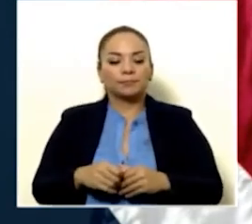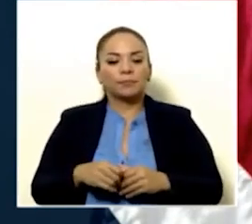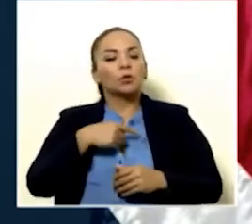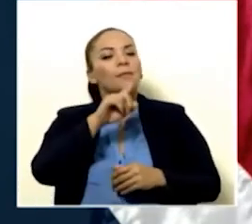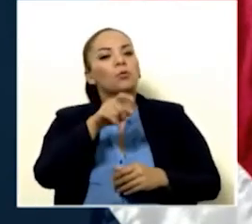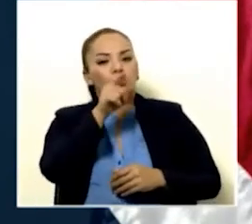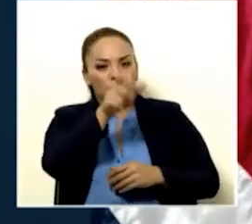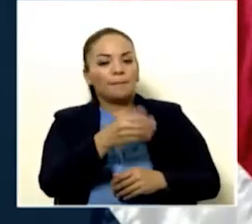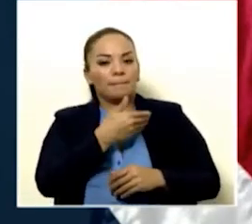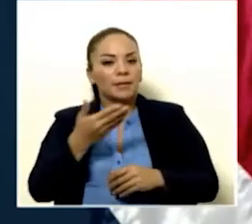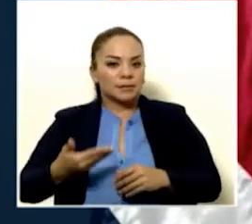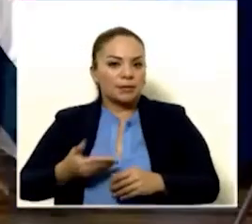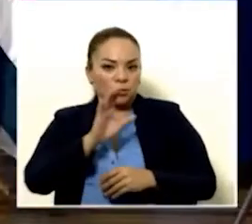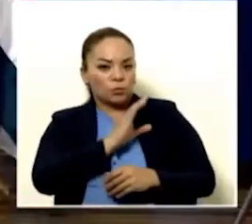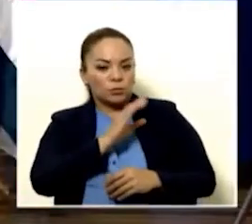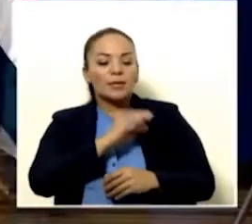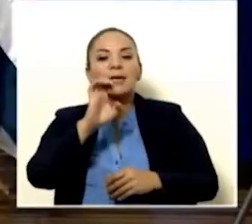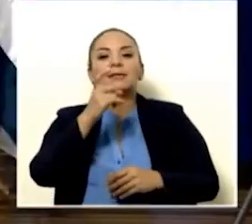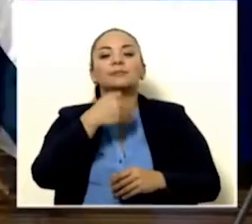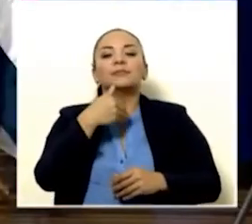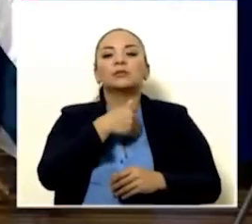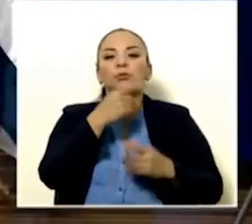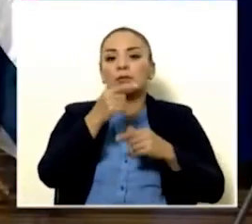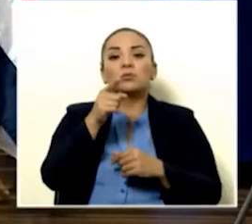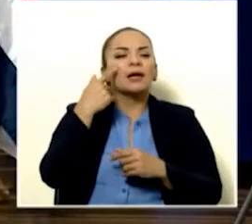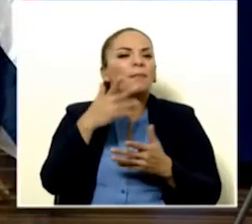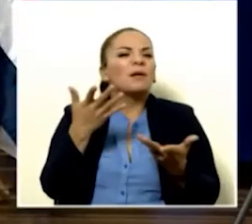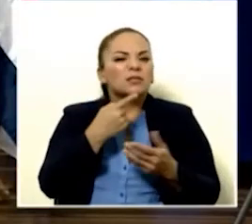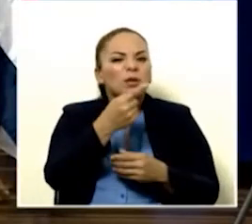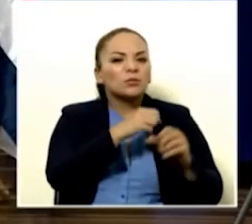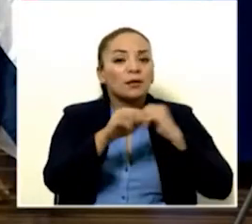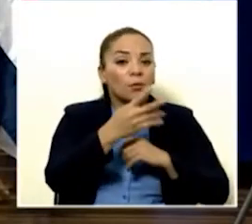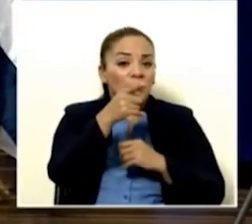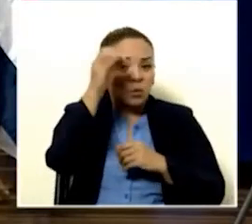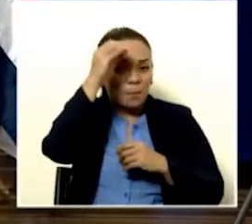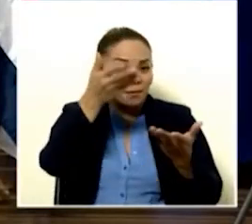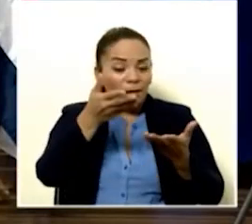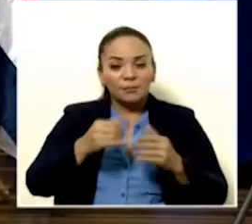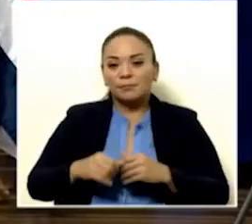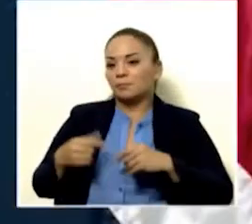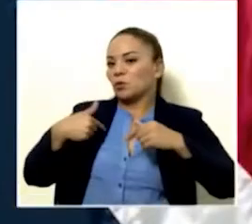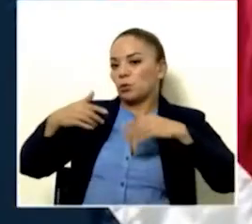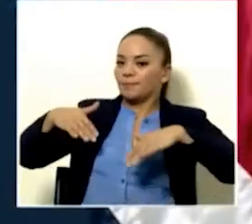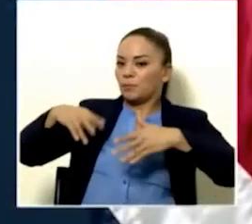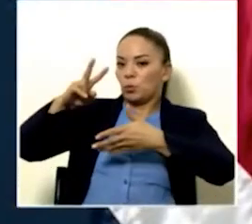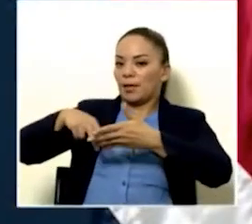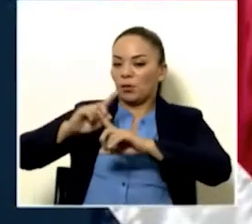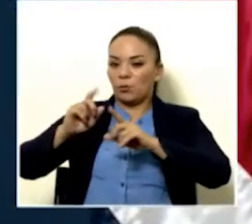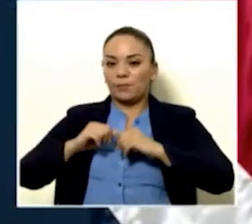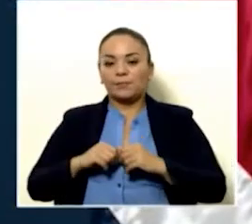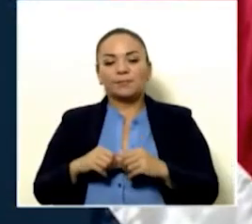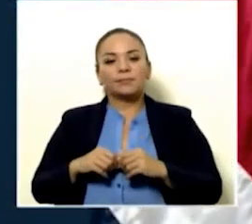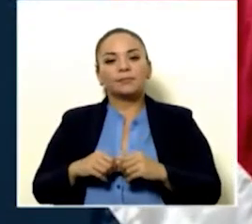condición, valga la redundancia, de presidente y de exministro de Hacienda, ¿qué le parece la sentencia? No la he leído,